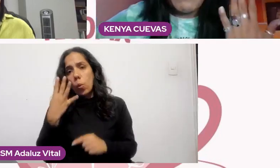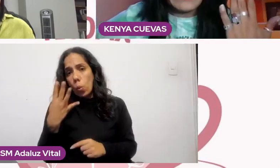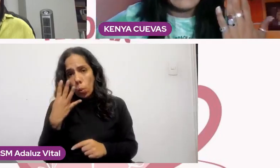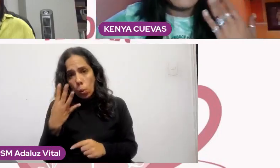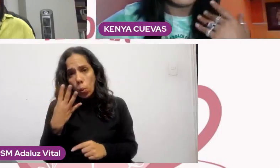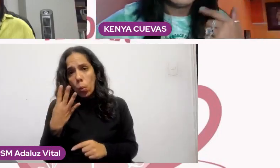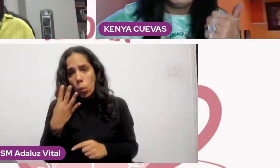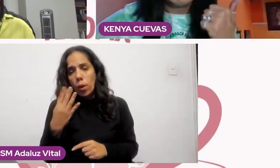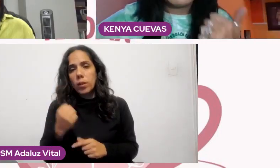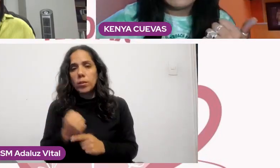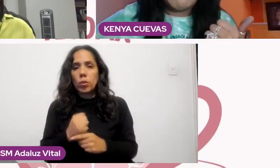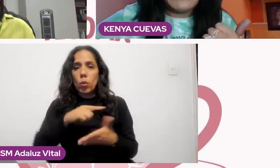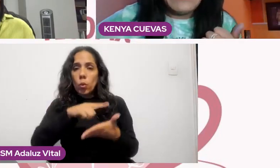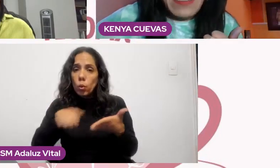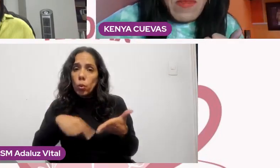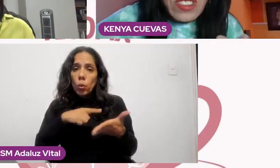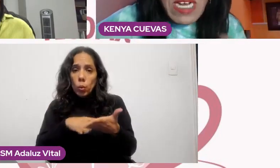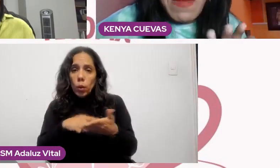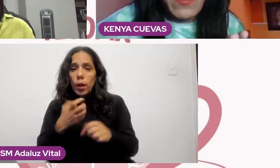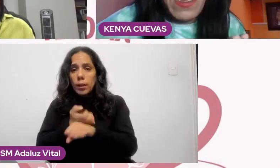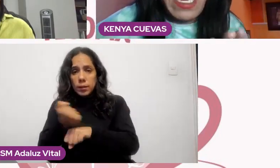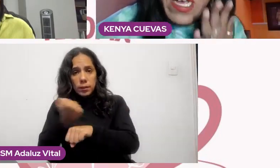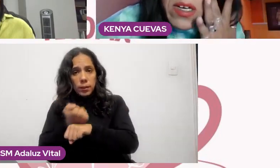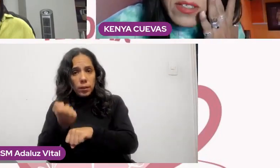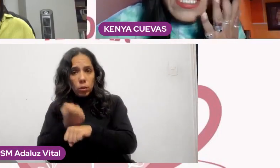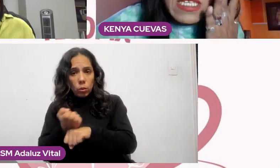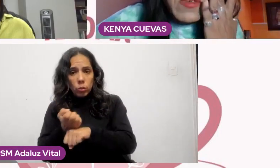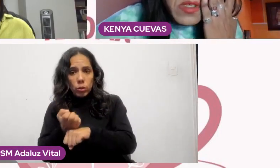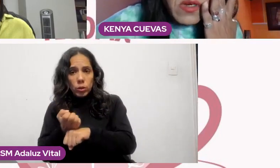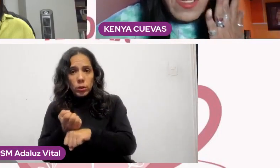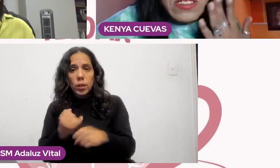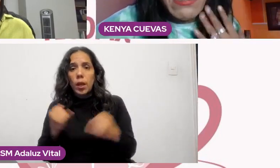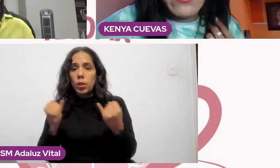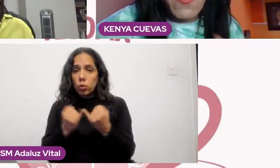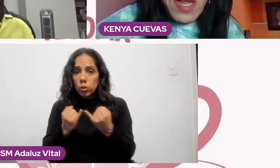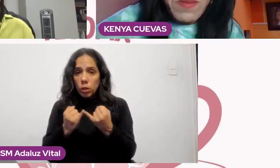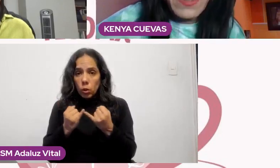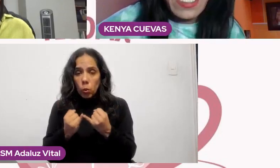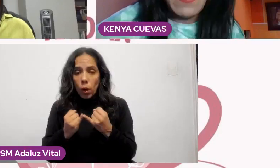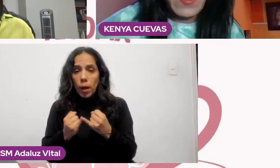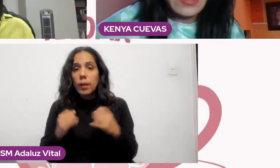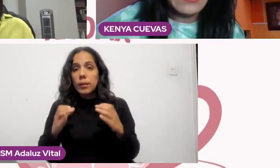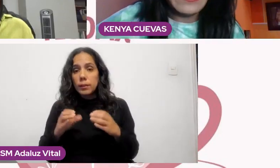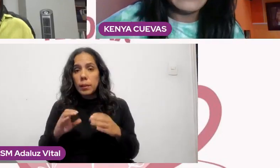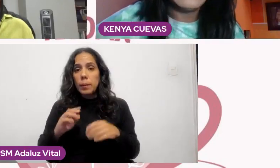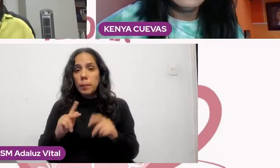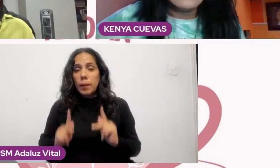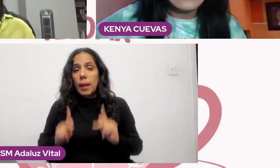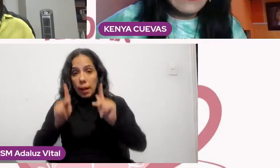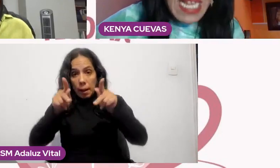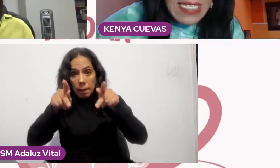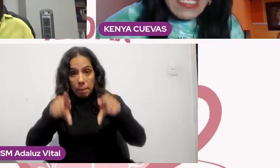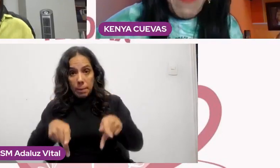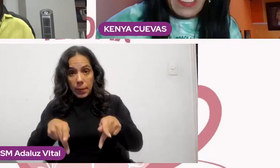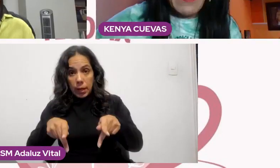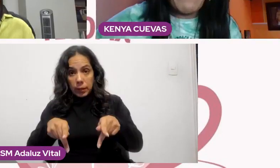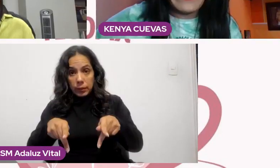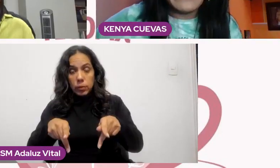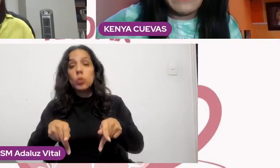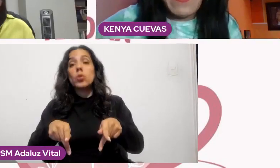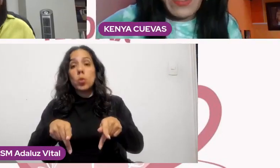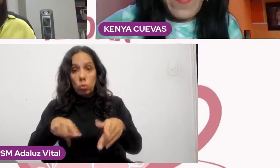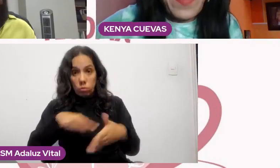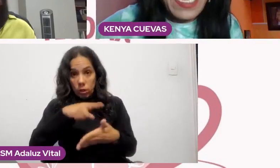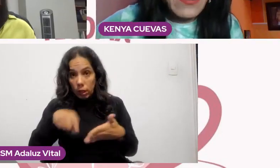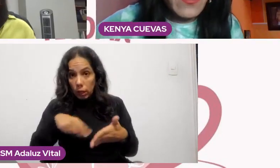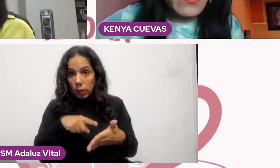cinco espacios, pero también tenemos ya el mausoleo donde estamos colocando los cuerpos de las mujeres que está en Iztapalapa, que